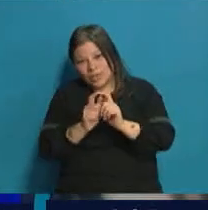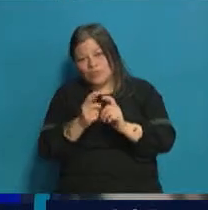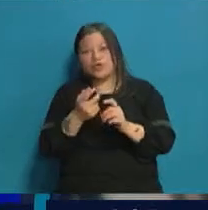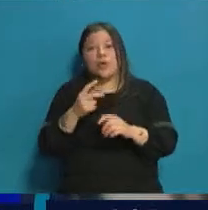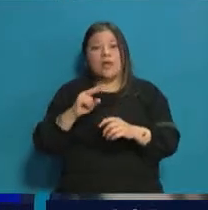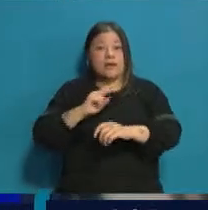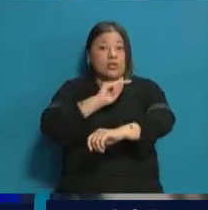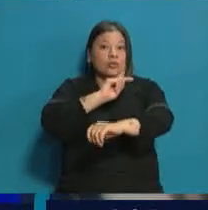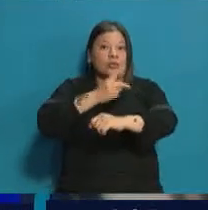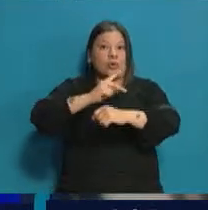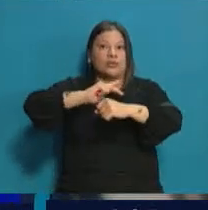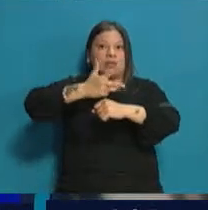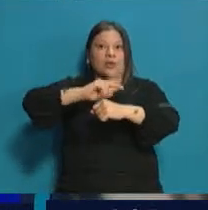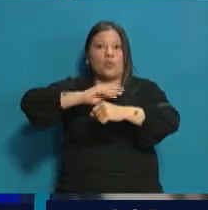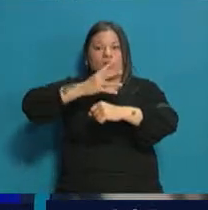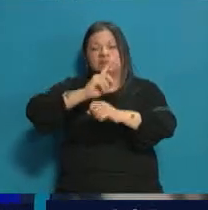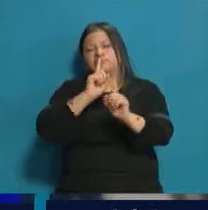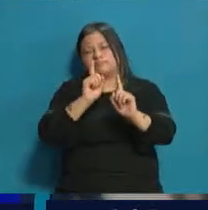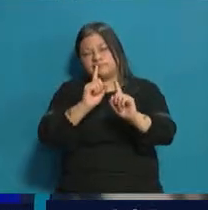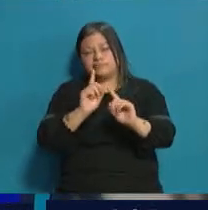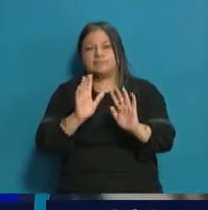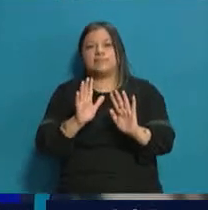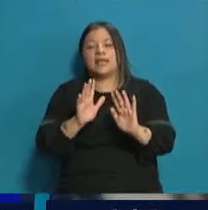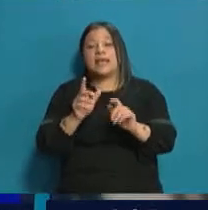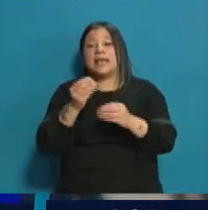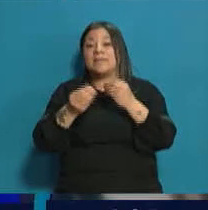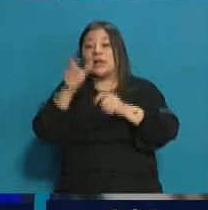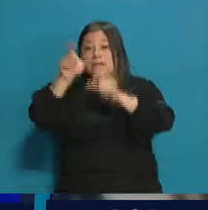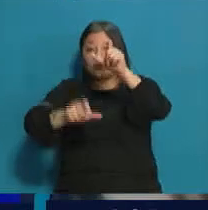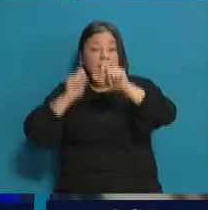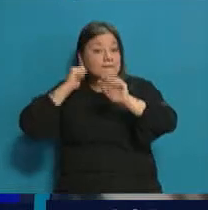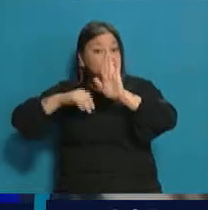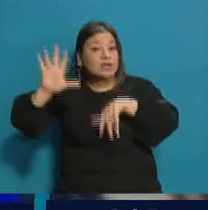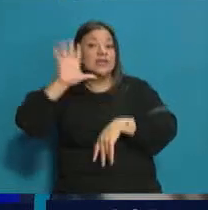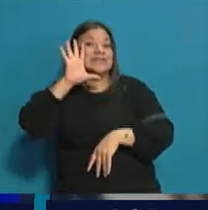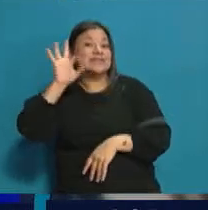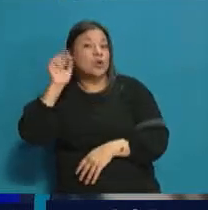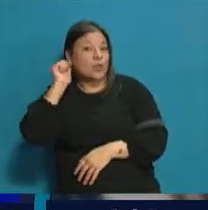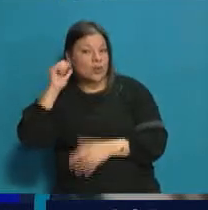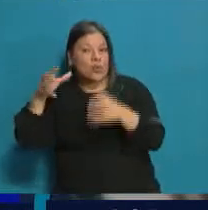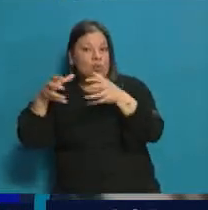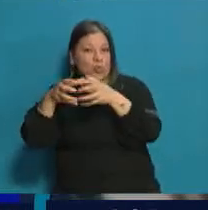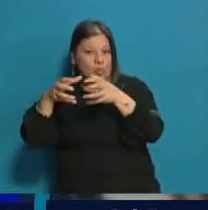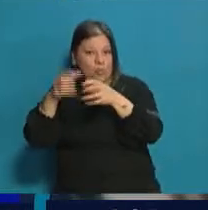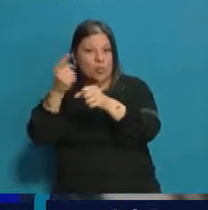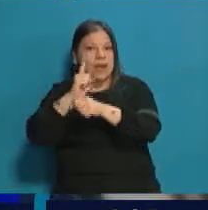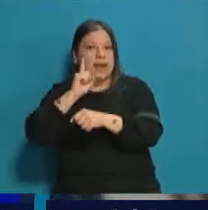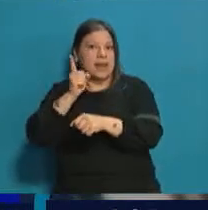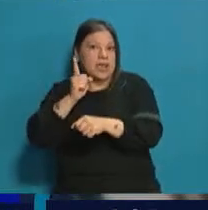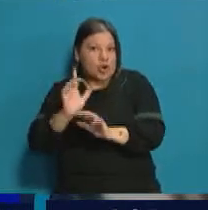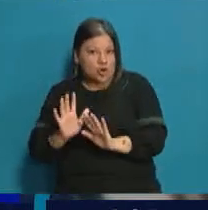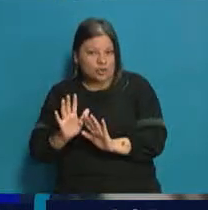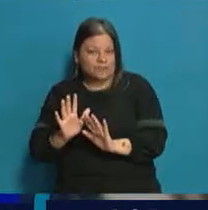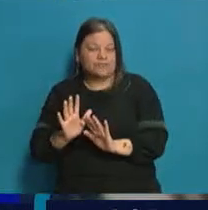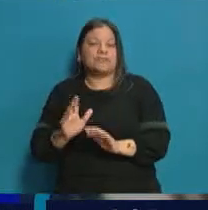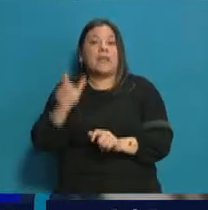refuerzo, sino se habla directamente ya de dosis. ¿Qué pasa con los mayores de 50 años, que es el grupo 1 de riesgo alto?